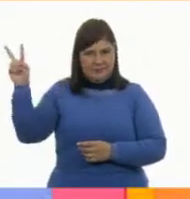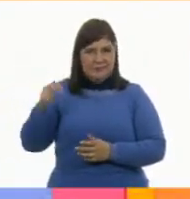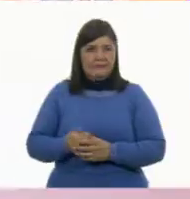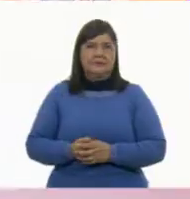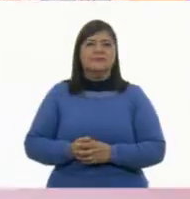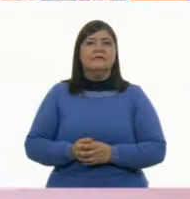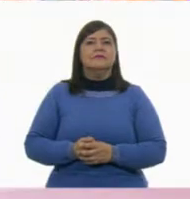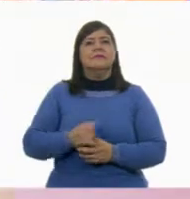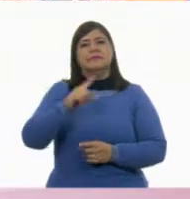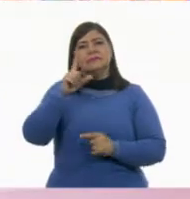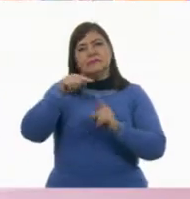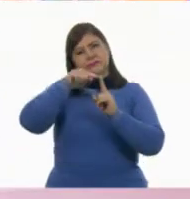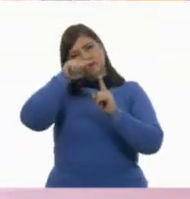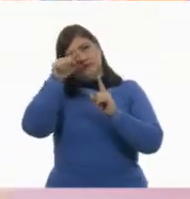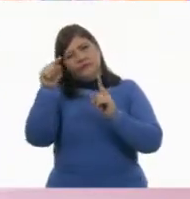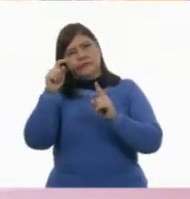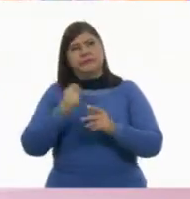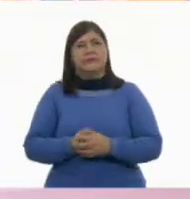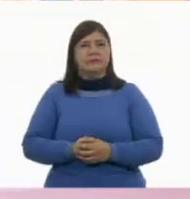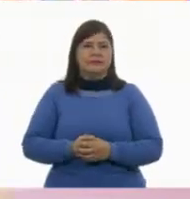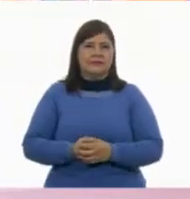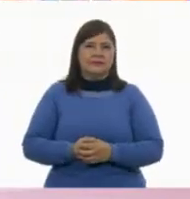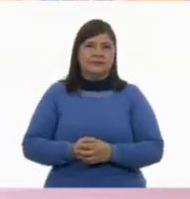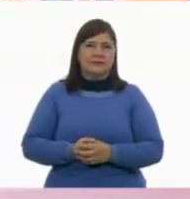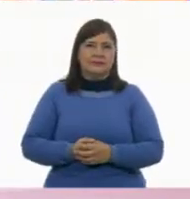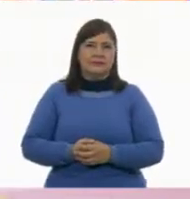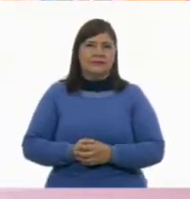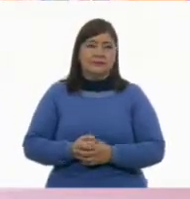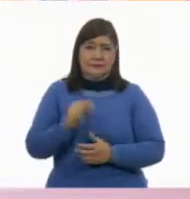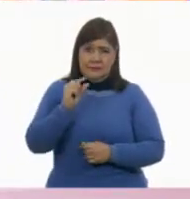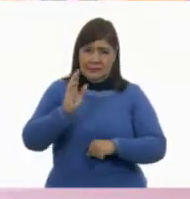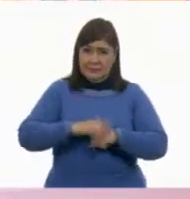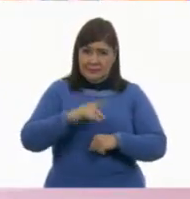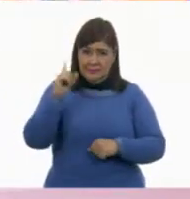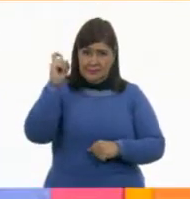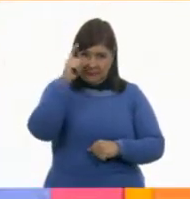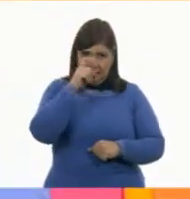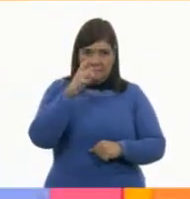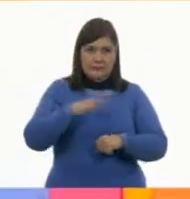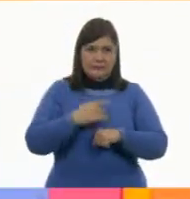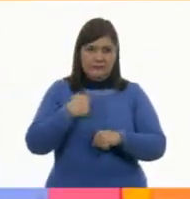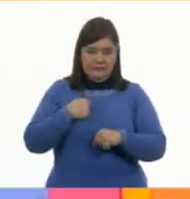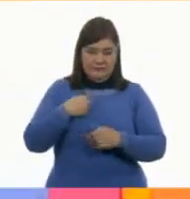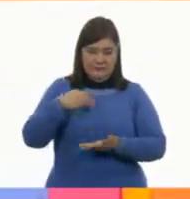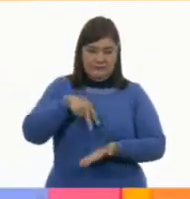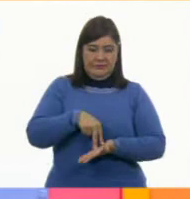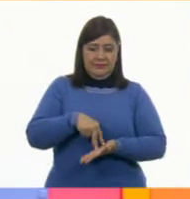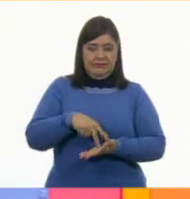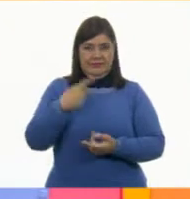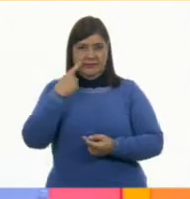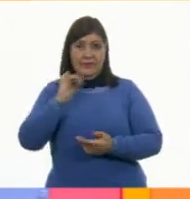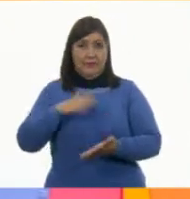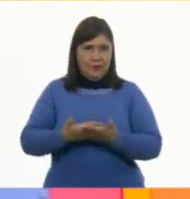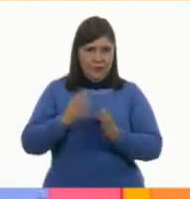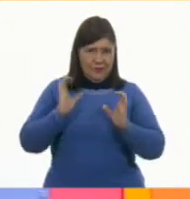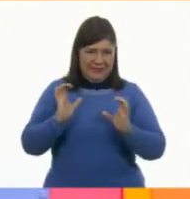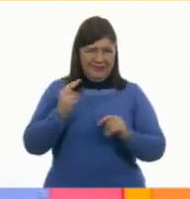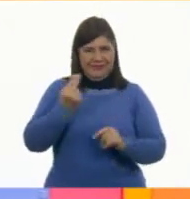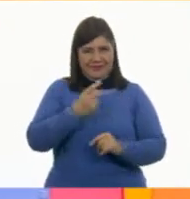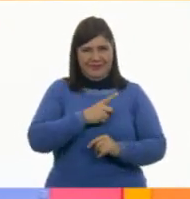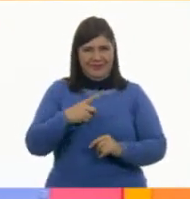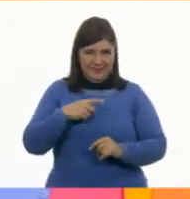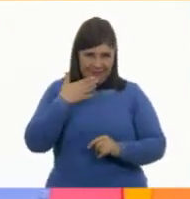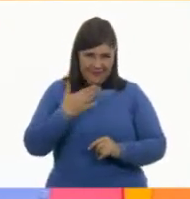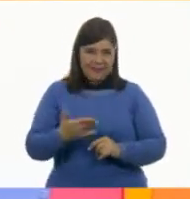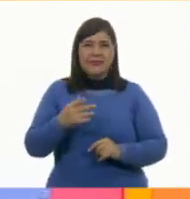Zigzag. Y medio círculo. Y medio círculo. Y además complicado porque también tengo que mantener el equilibrio y no me salió muy bien. Vamos a tratar de